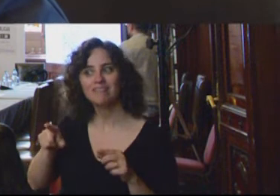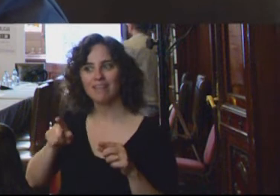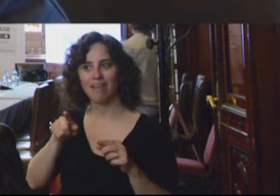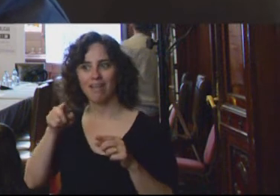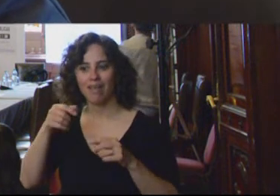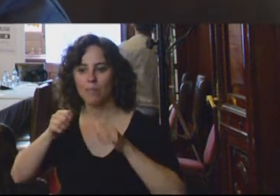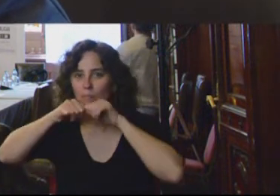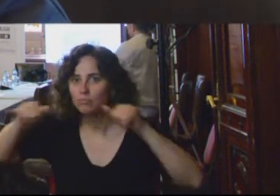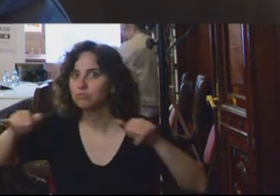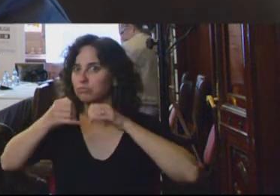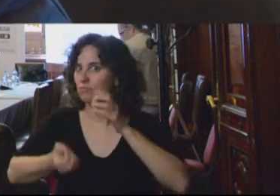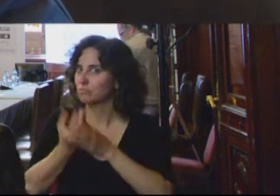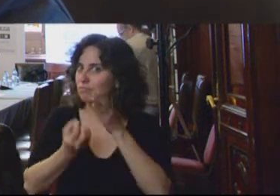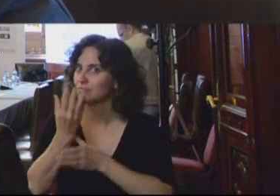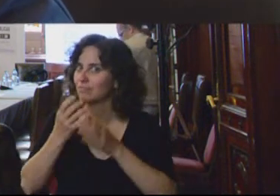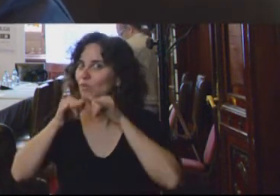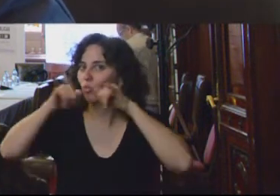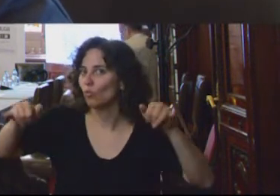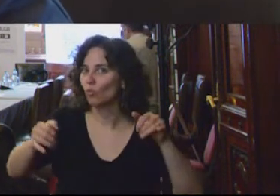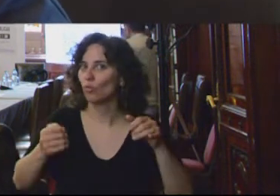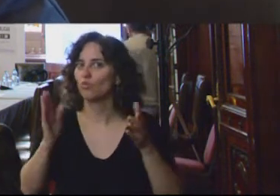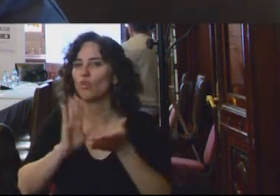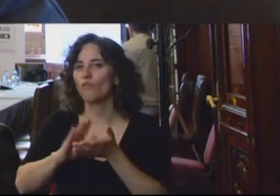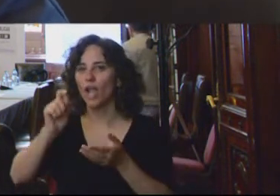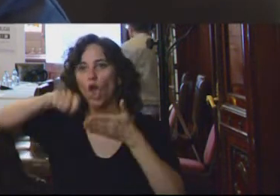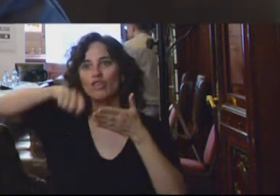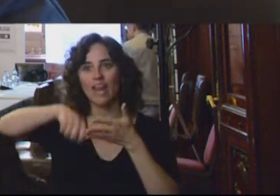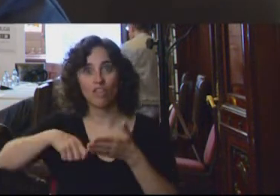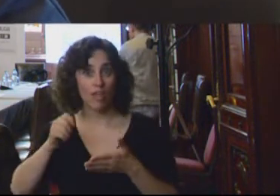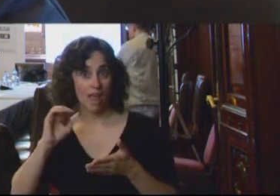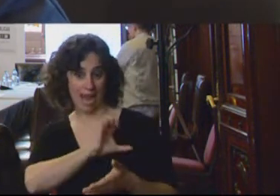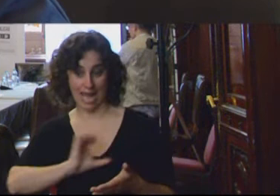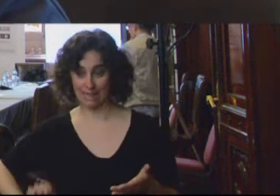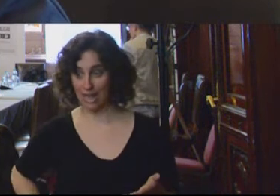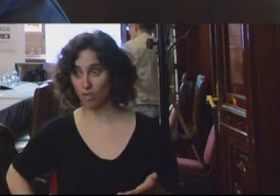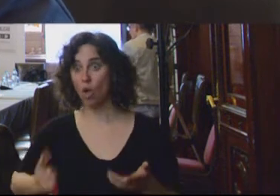información de interés público sobre contratos del Estado y